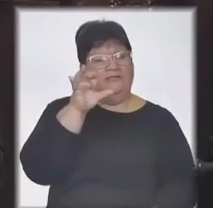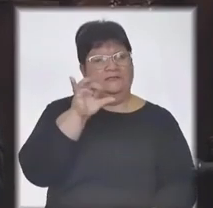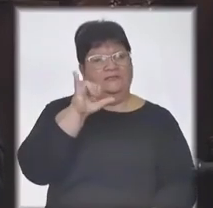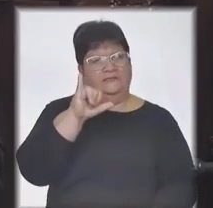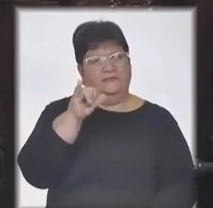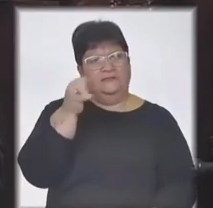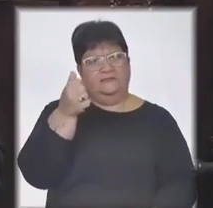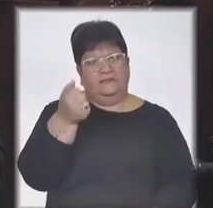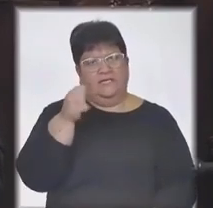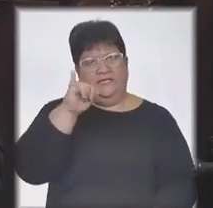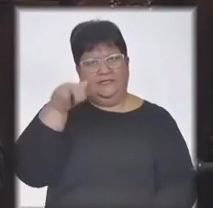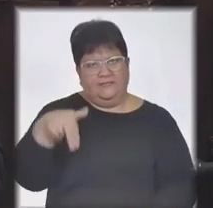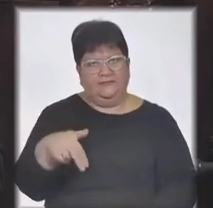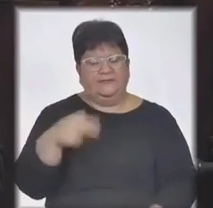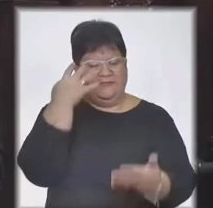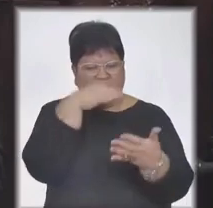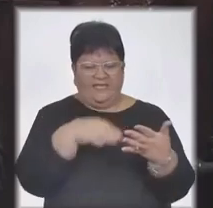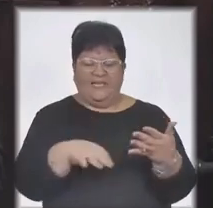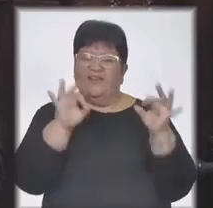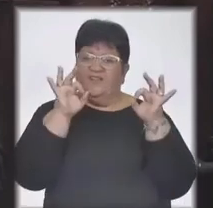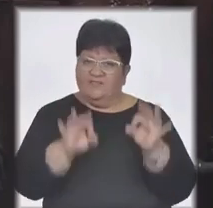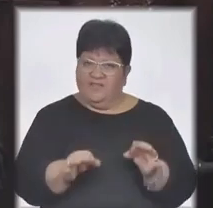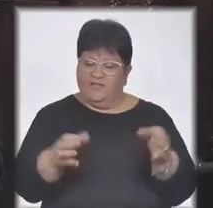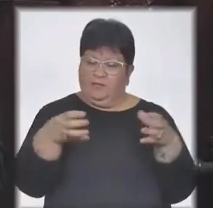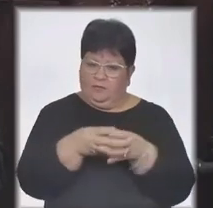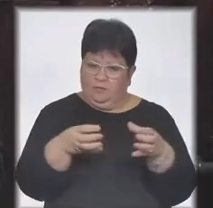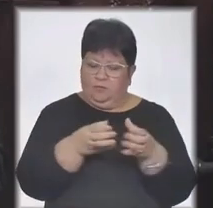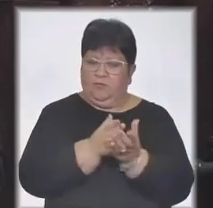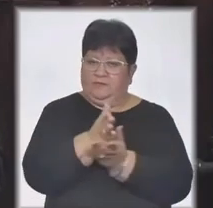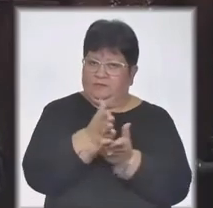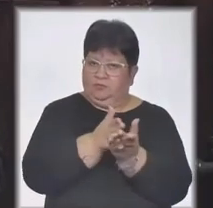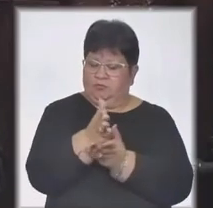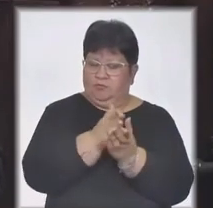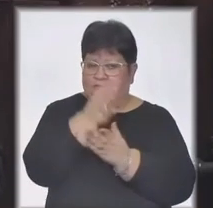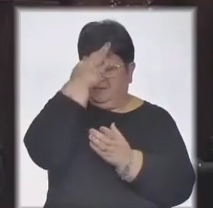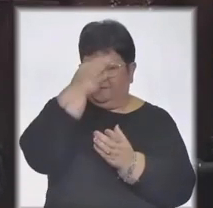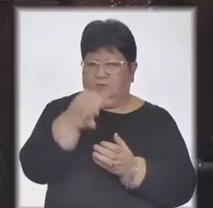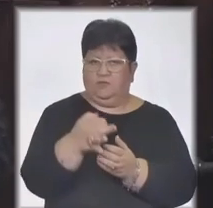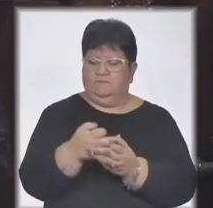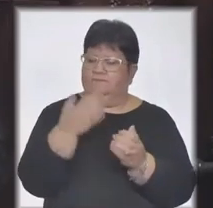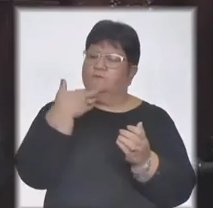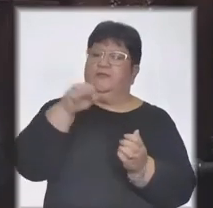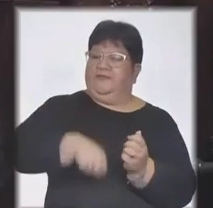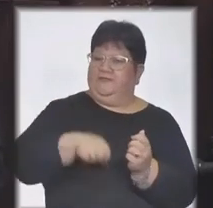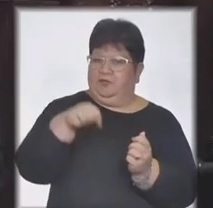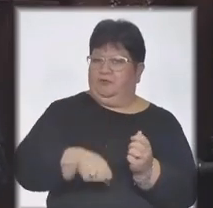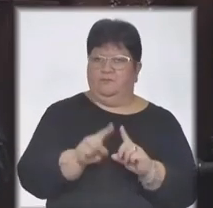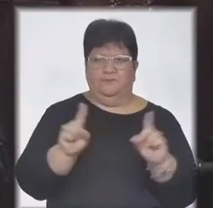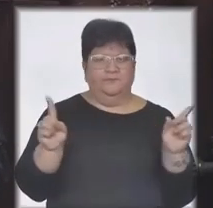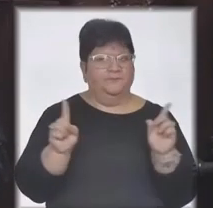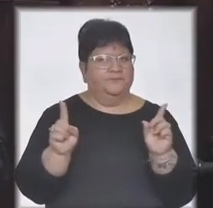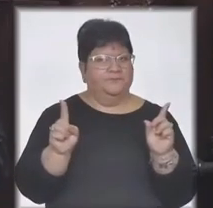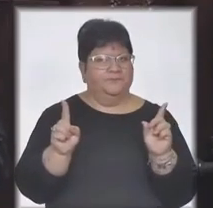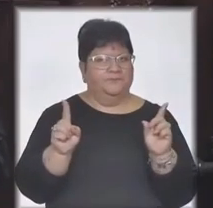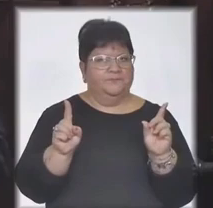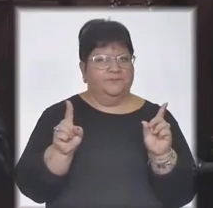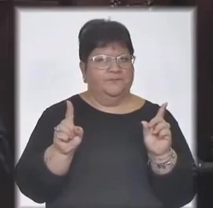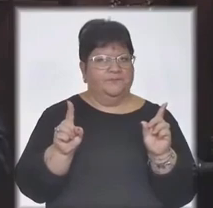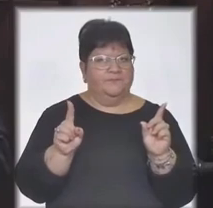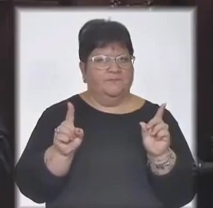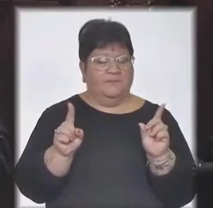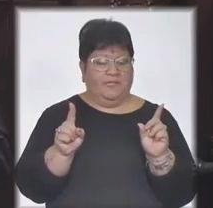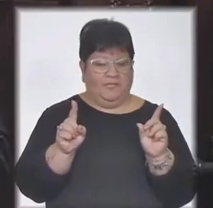que lea bien las recomendaciones del GACH. No las entendió. Esa es la visión que tenemos nosotros.